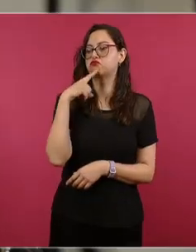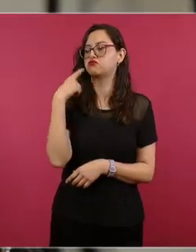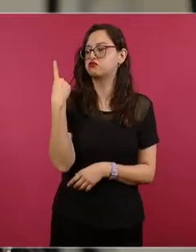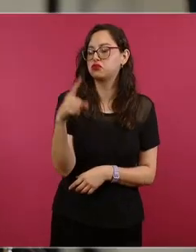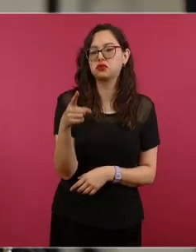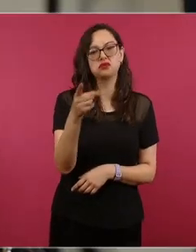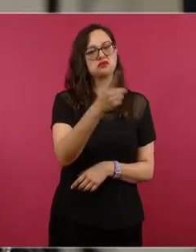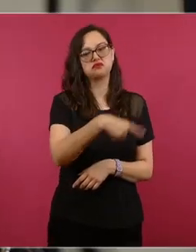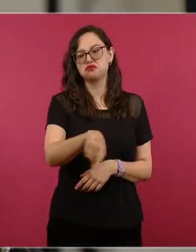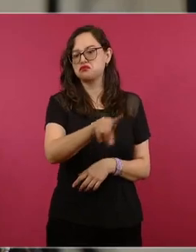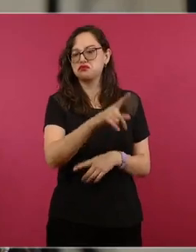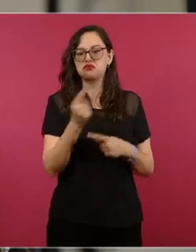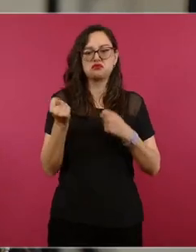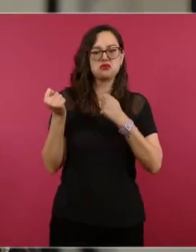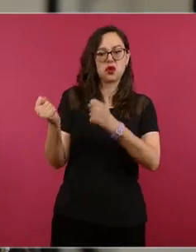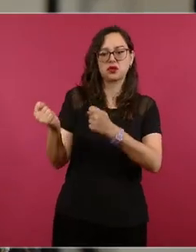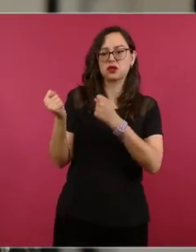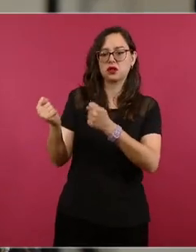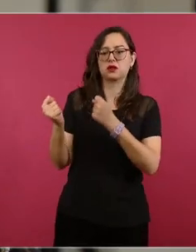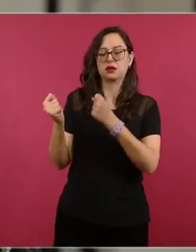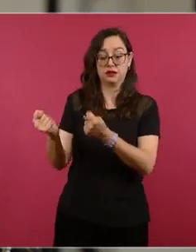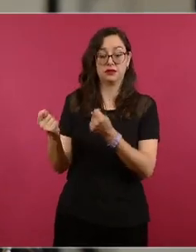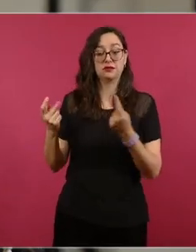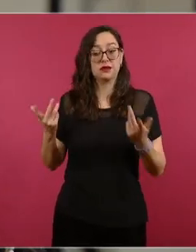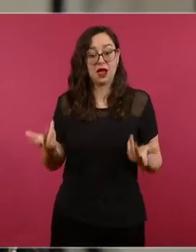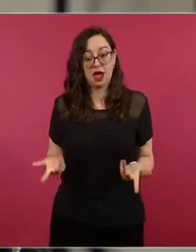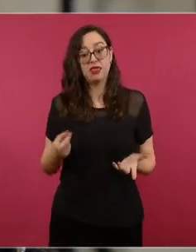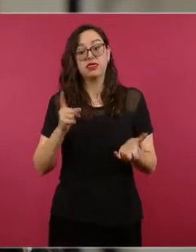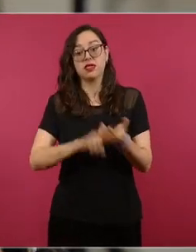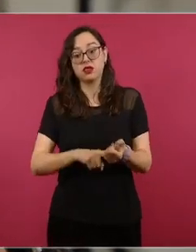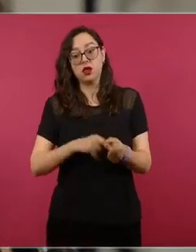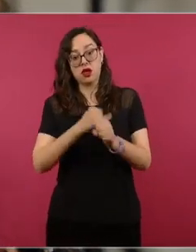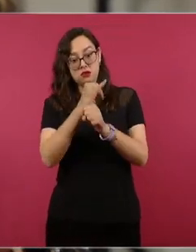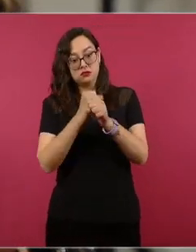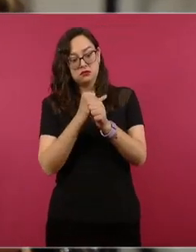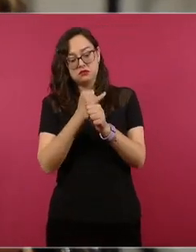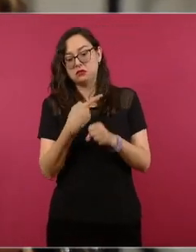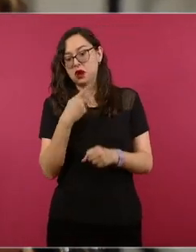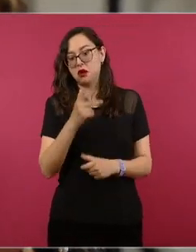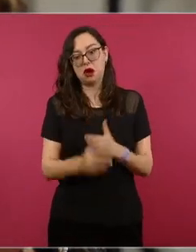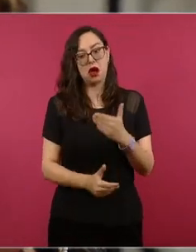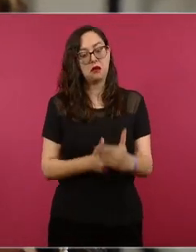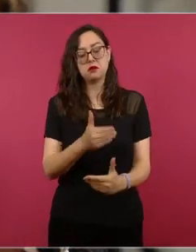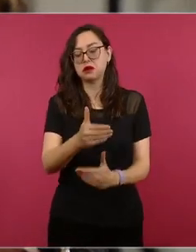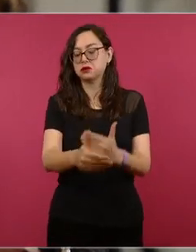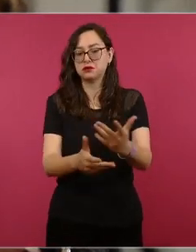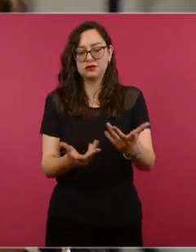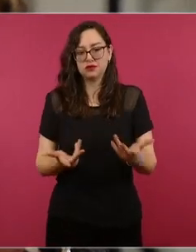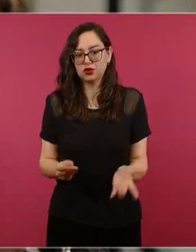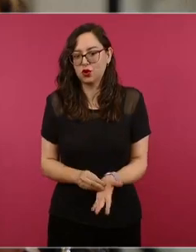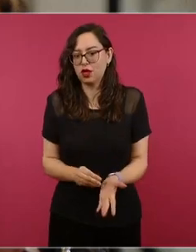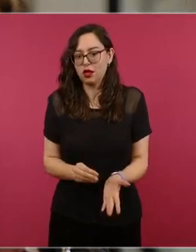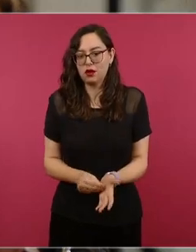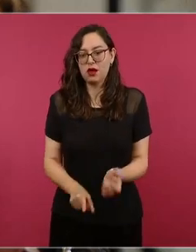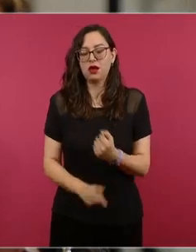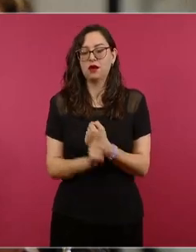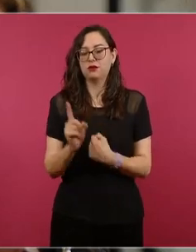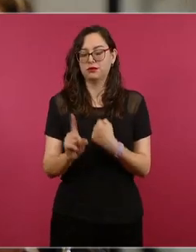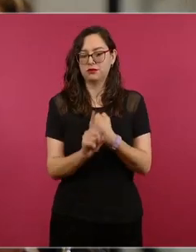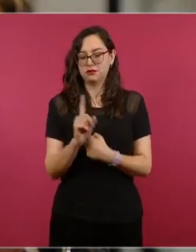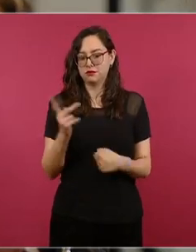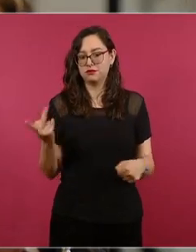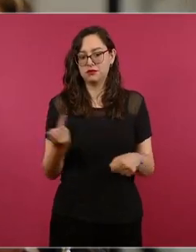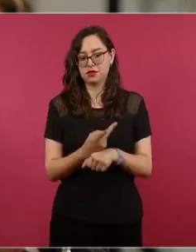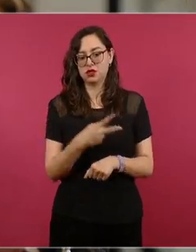meses, incluso existen denuncias de investigación interna y nada ha avanzado al respecto. El equipo de colaboradores con los